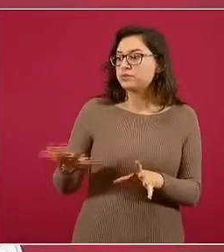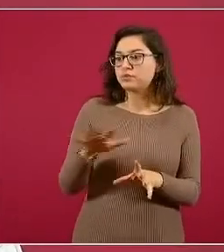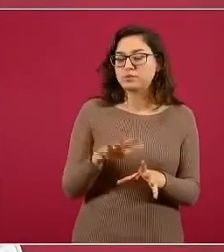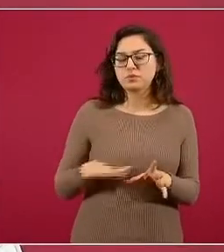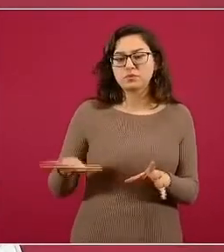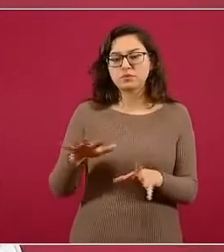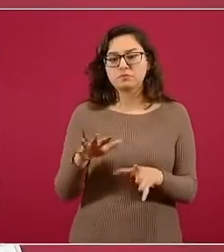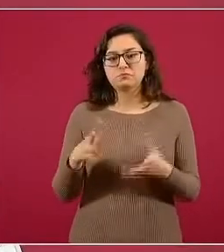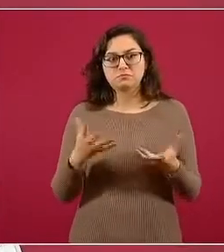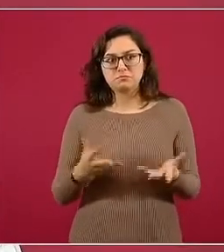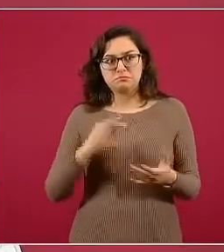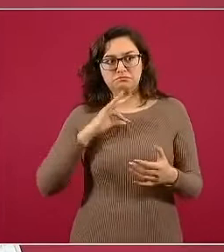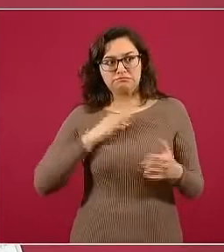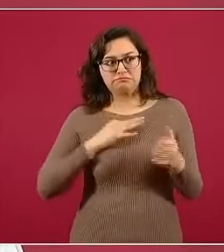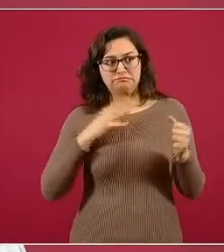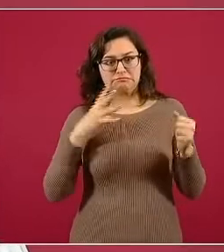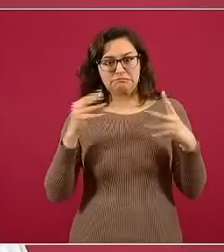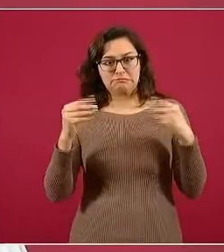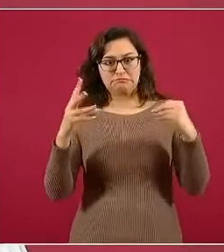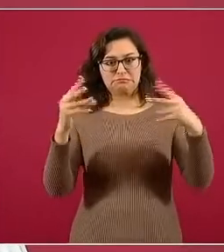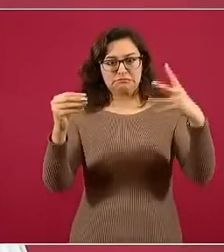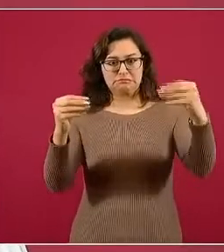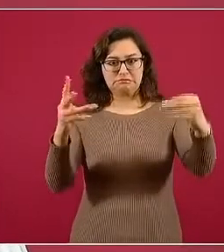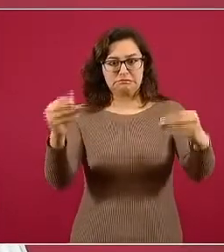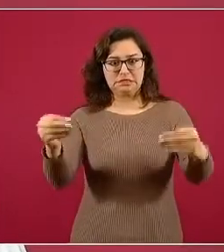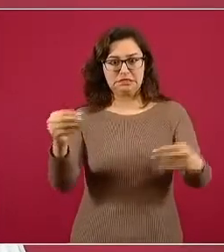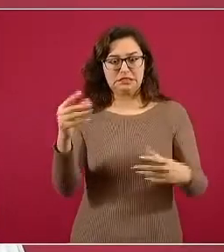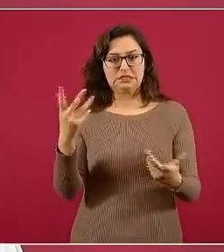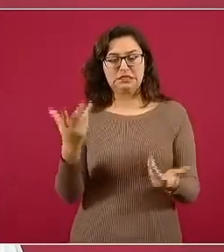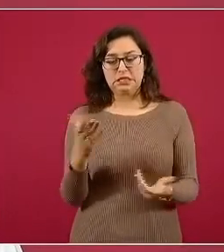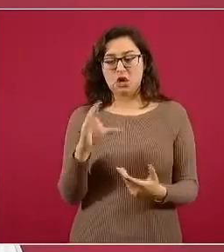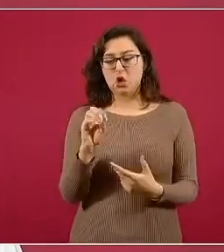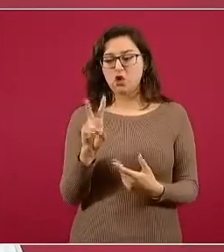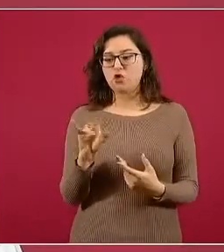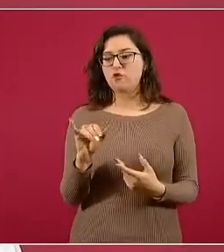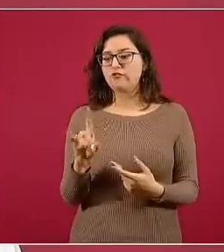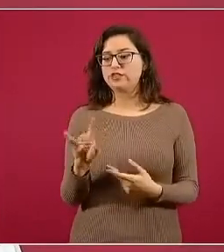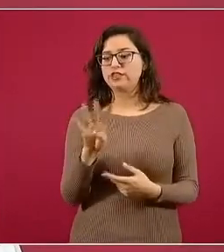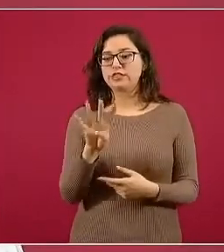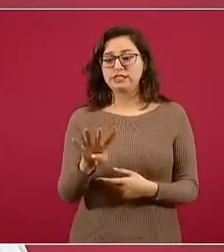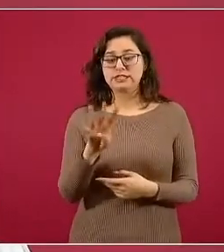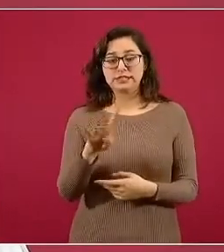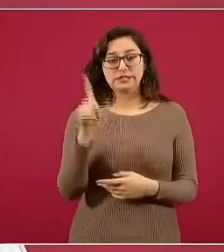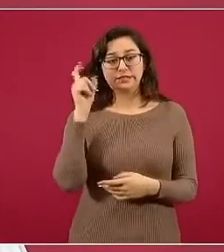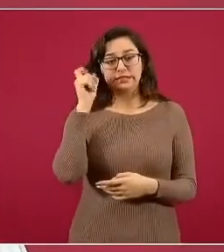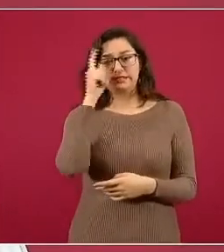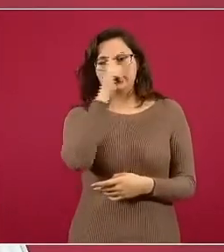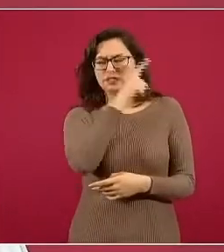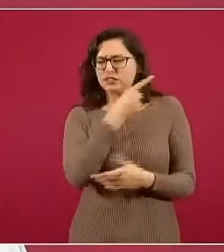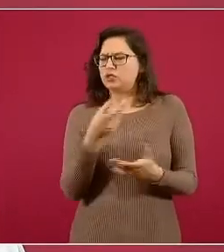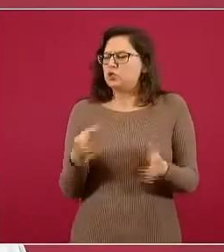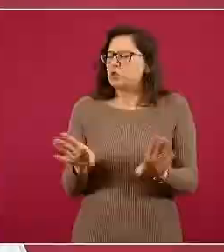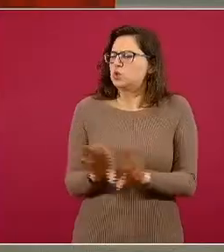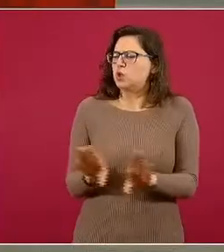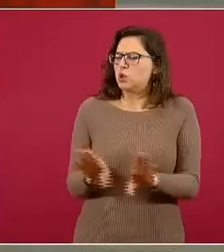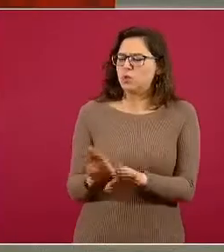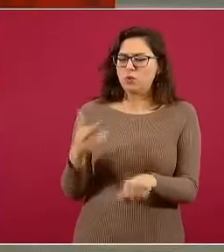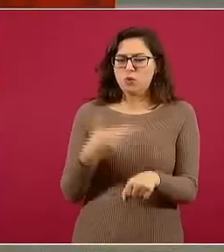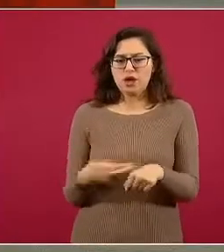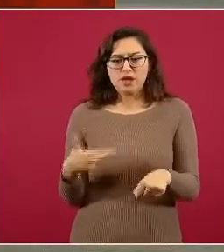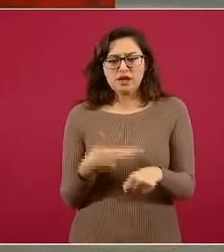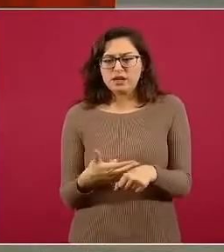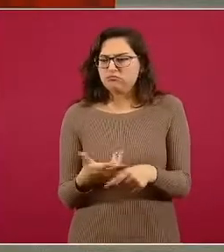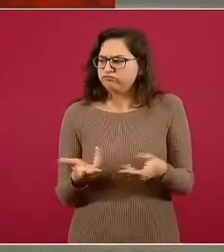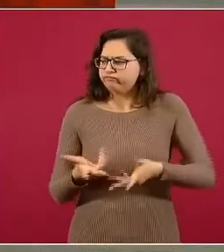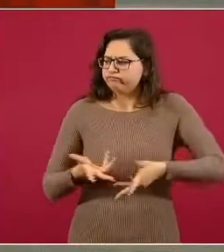los retos y desafíos que plantea la pandemia de COVID-19, sobre todo pues en una de las ciudades